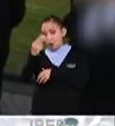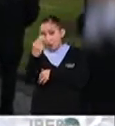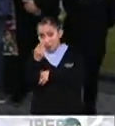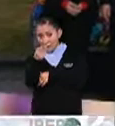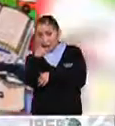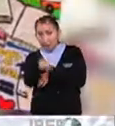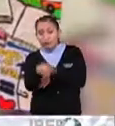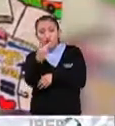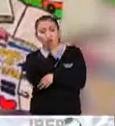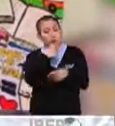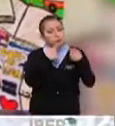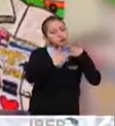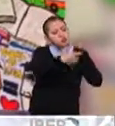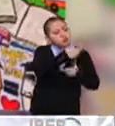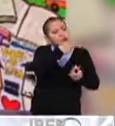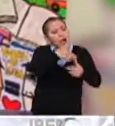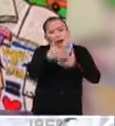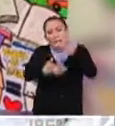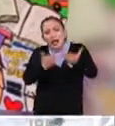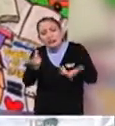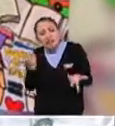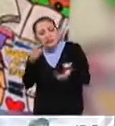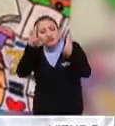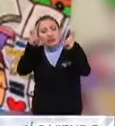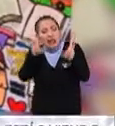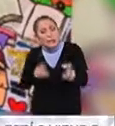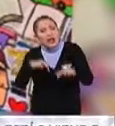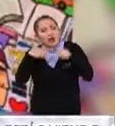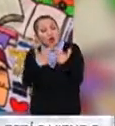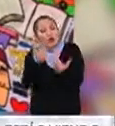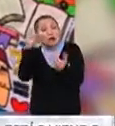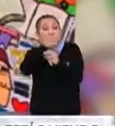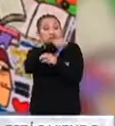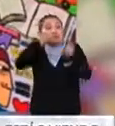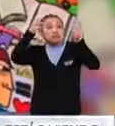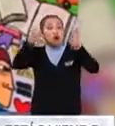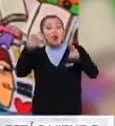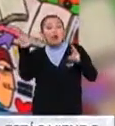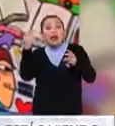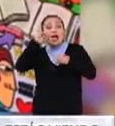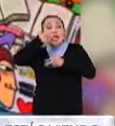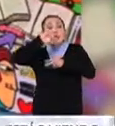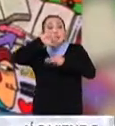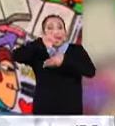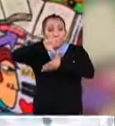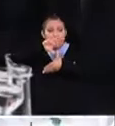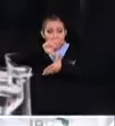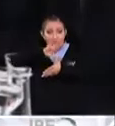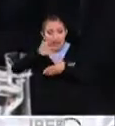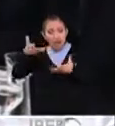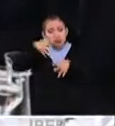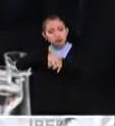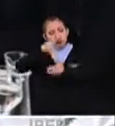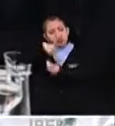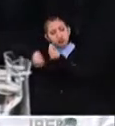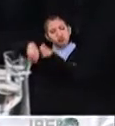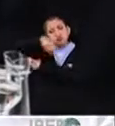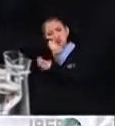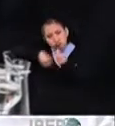noviembre. Ambos dialogaron sobre los avances y contenidos de la cumbre, cuyo lema es una Iberoamérica próspera, inclusiva y